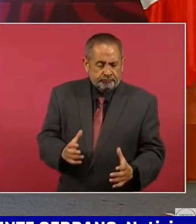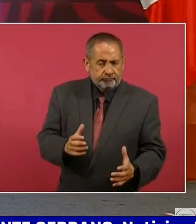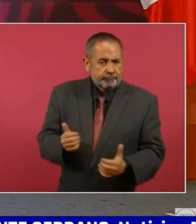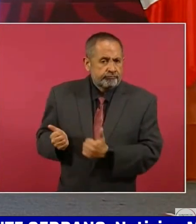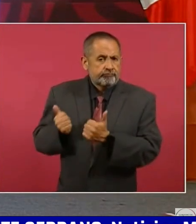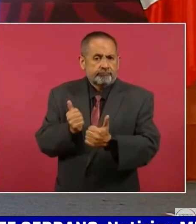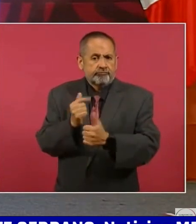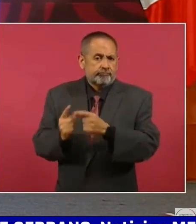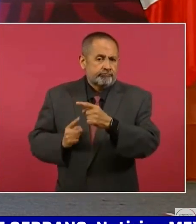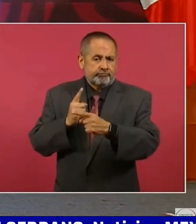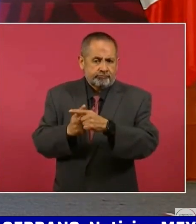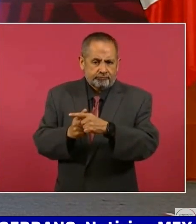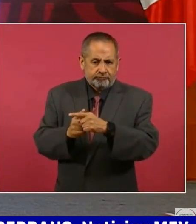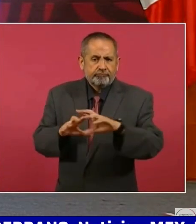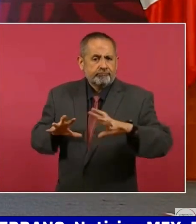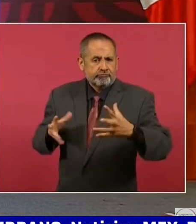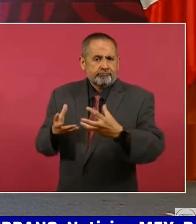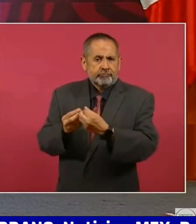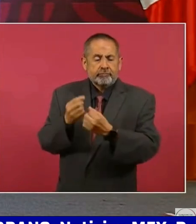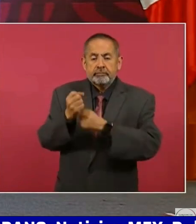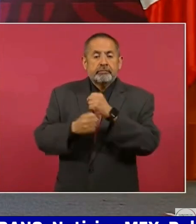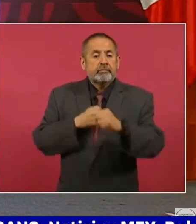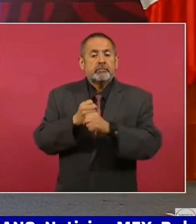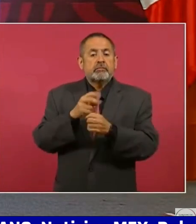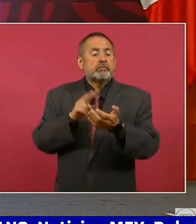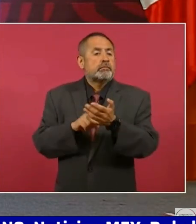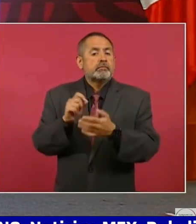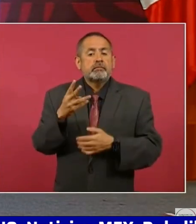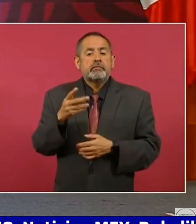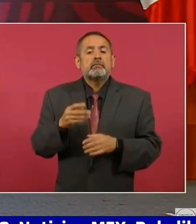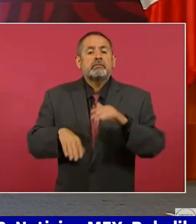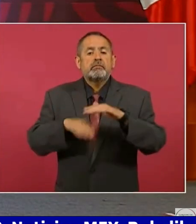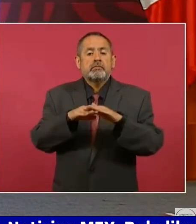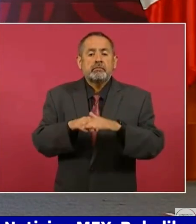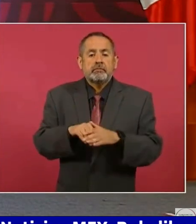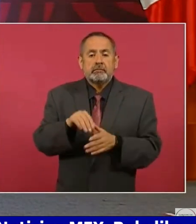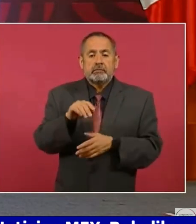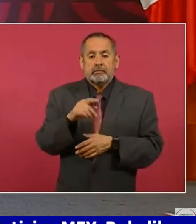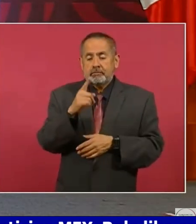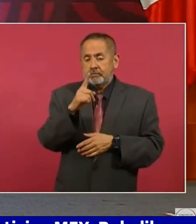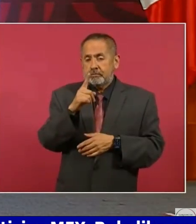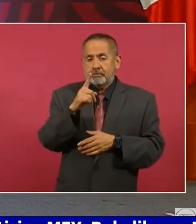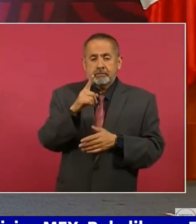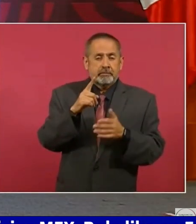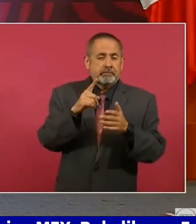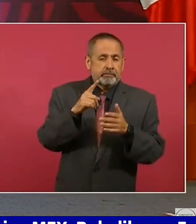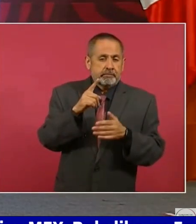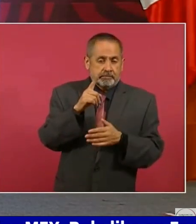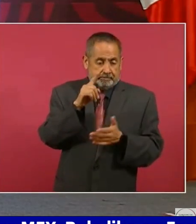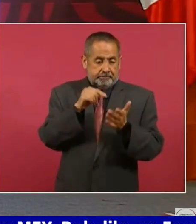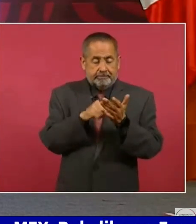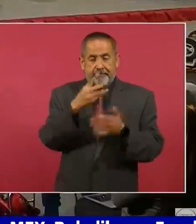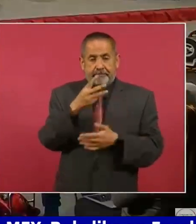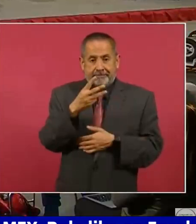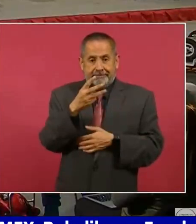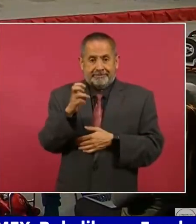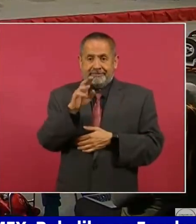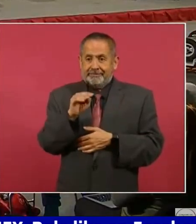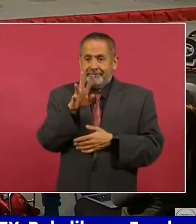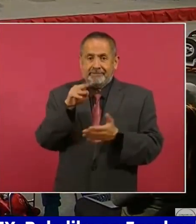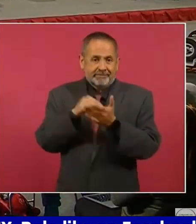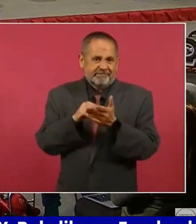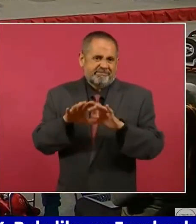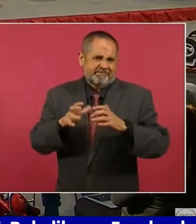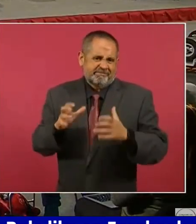Esto nos va a llevar en el 24 a 34 mil barriles. Desde luego que en el 25,